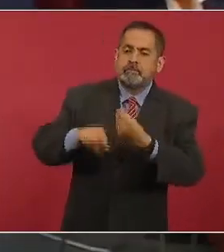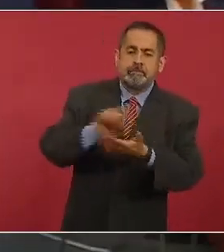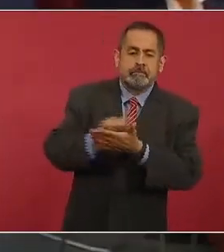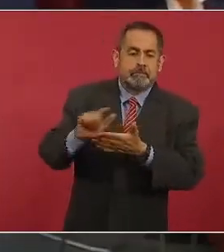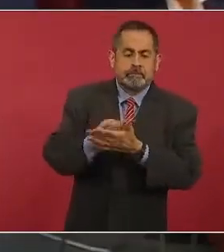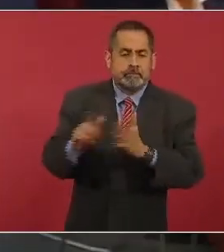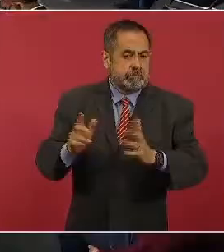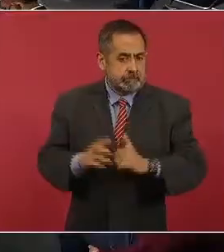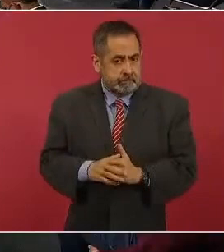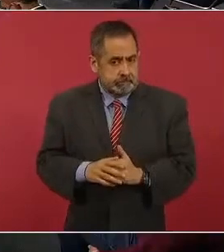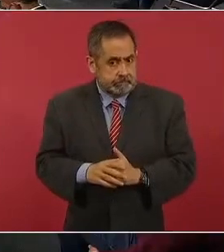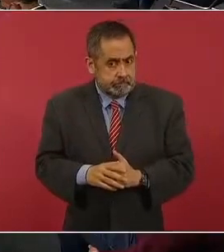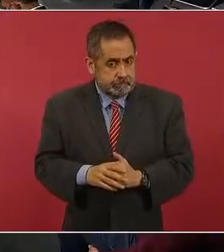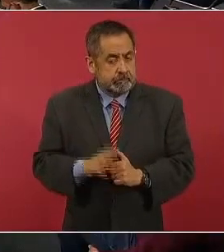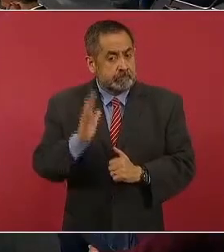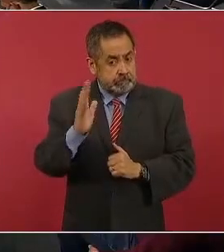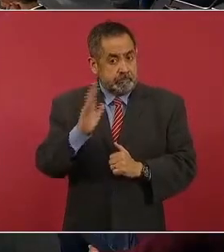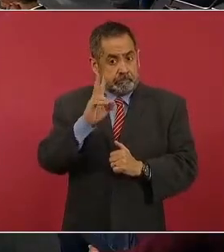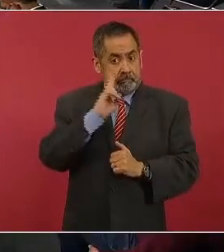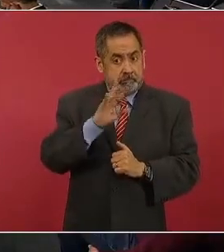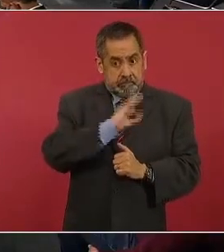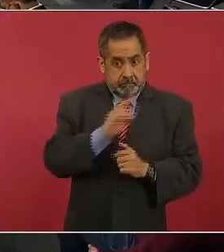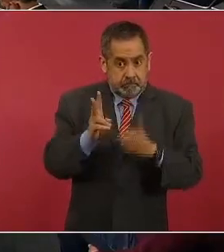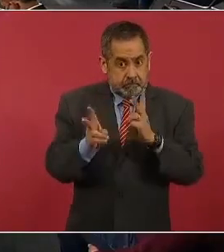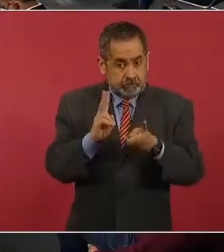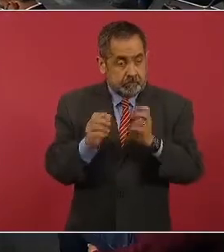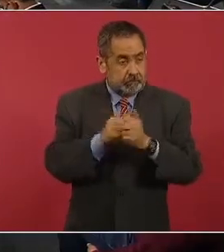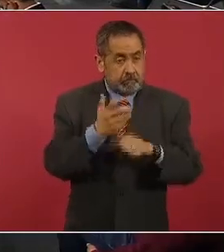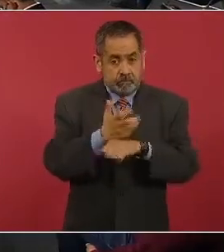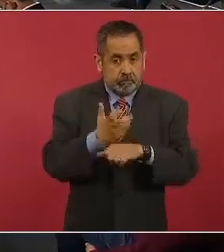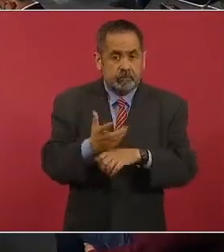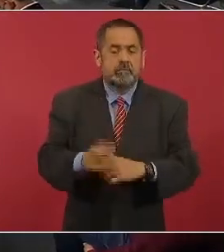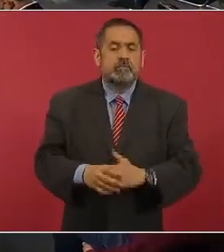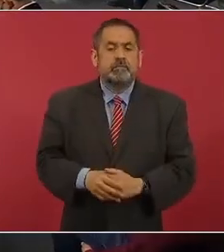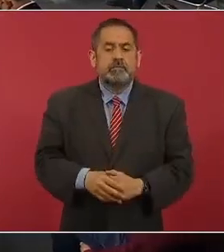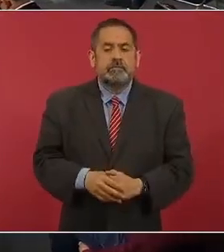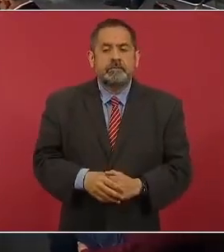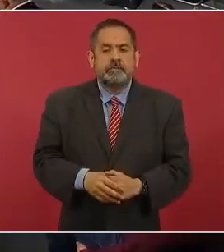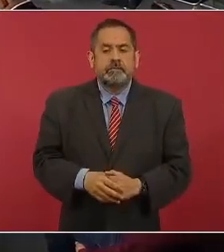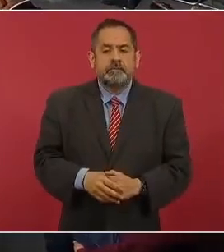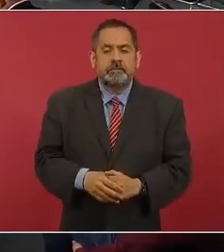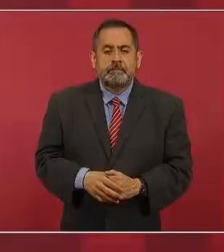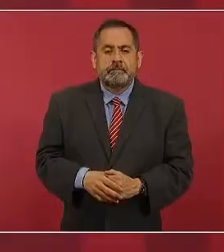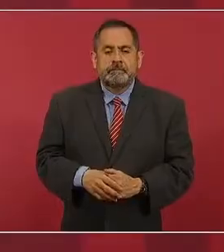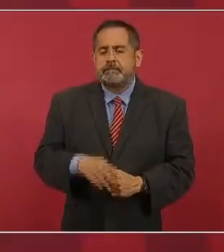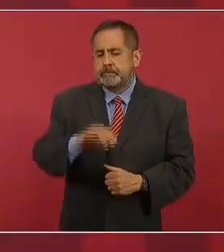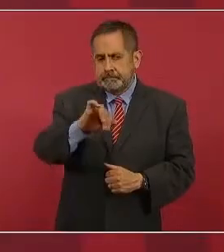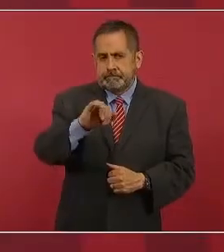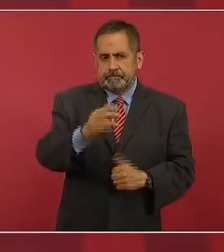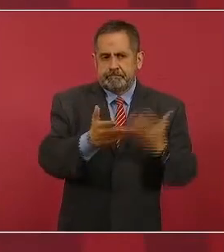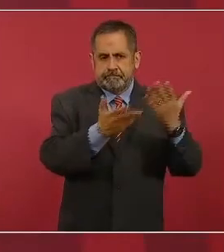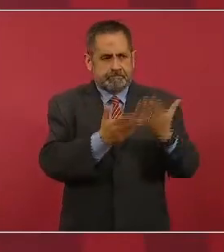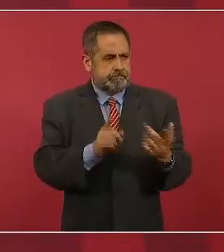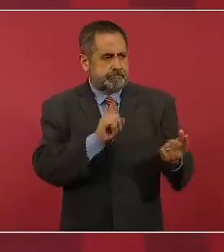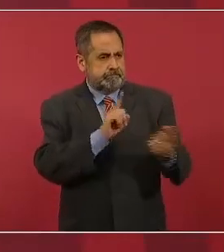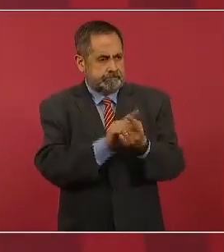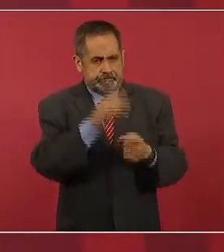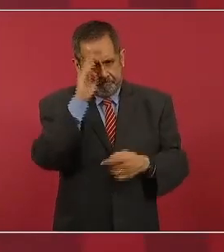ha también manejado esta posibilidad con ellos. Sí, vamos a recibir al señor